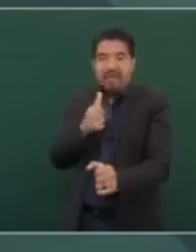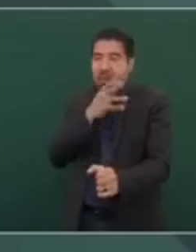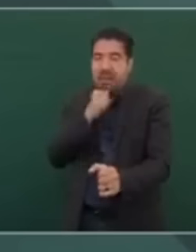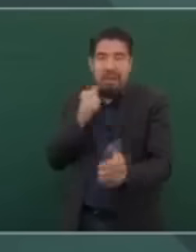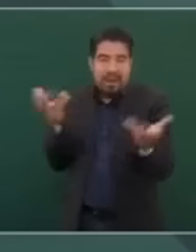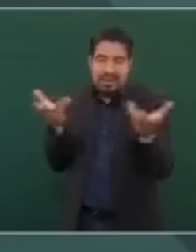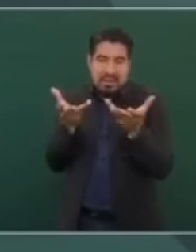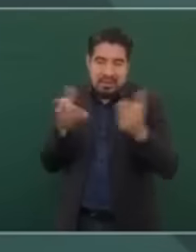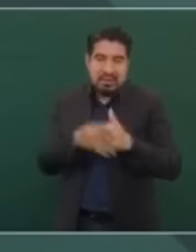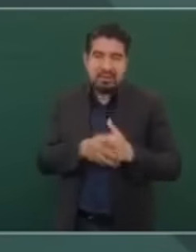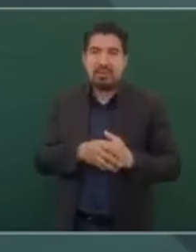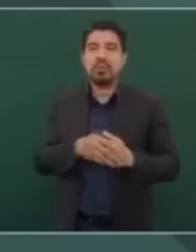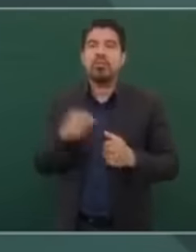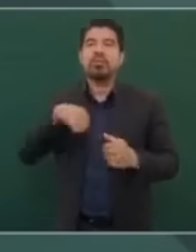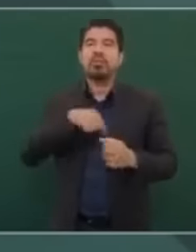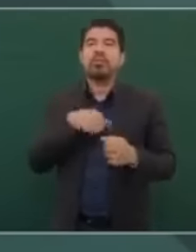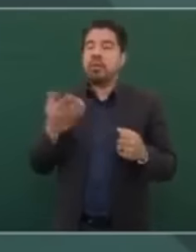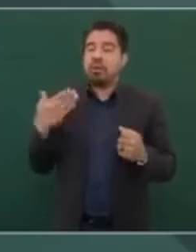sábado.